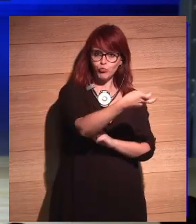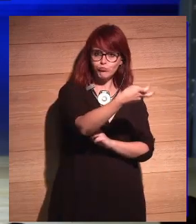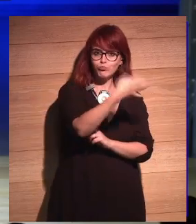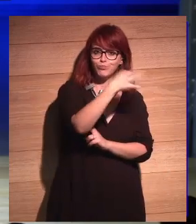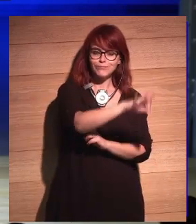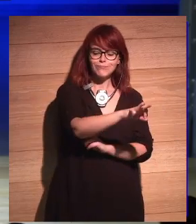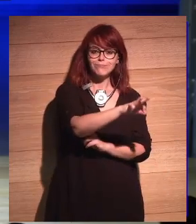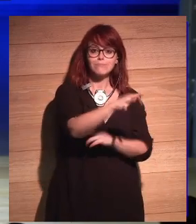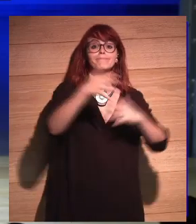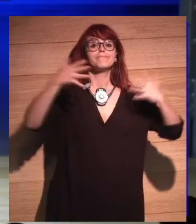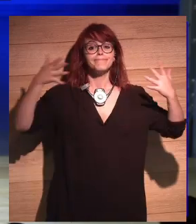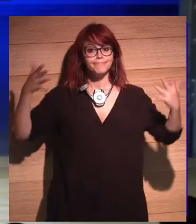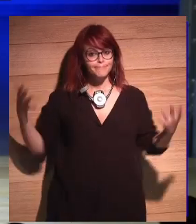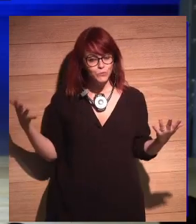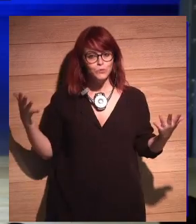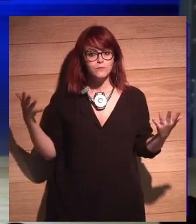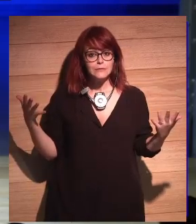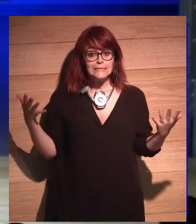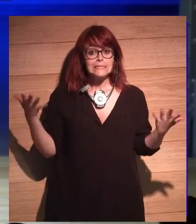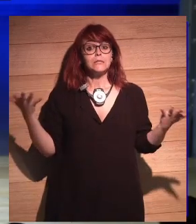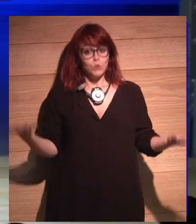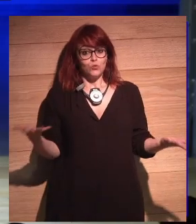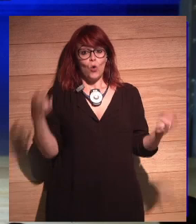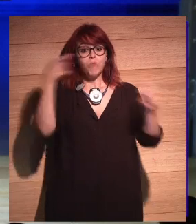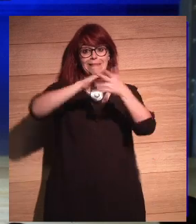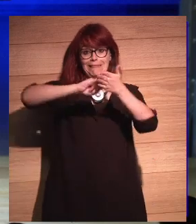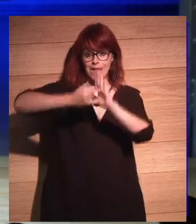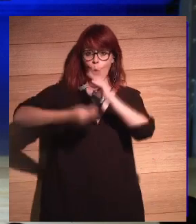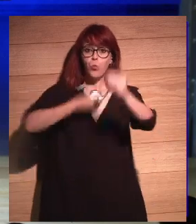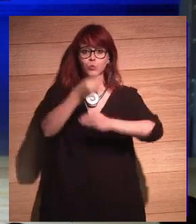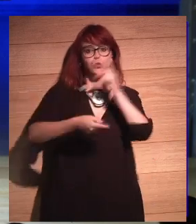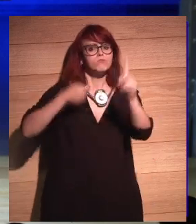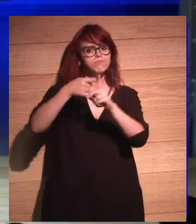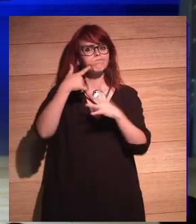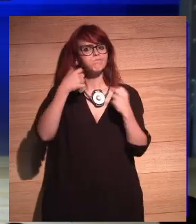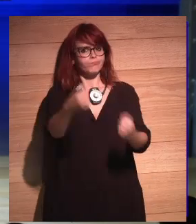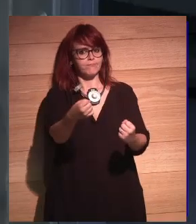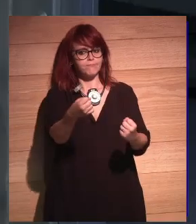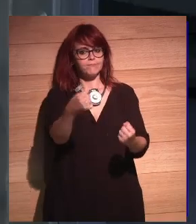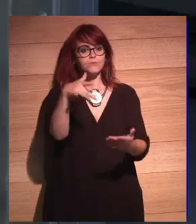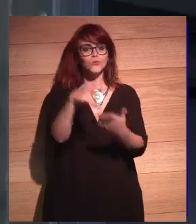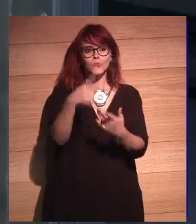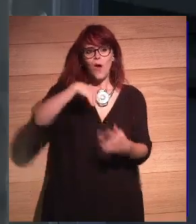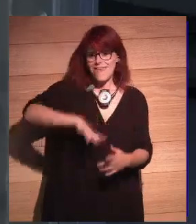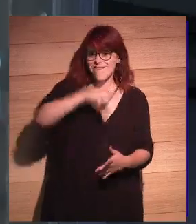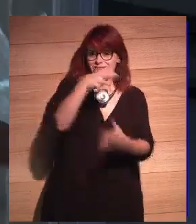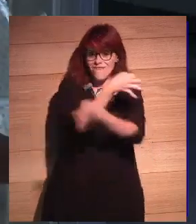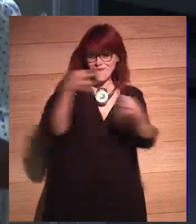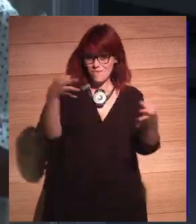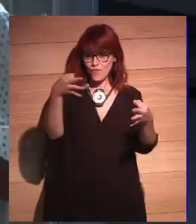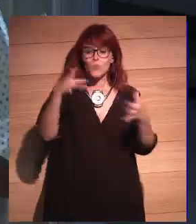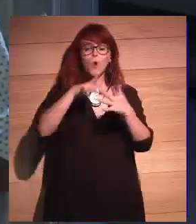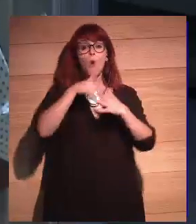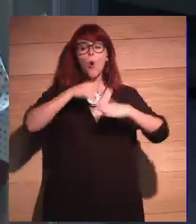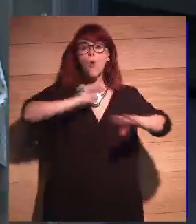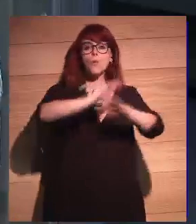esto, digamos, para eso utilizamos esta técnica. Entonces es muy potente y es muy eficaz tanto para la